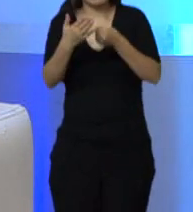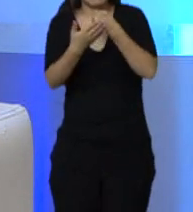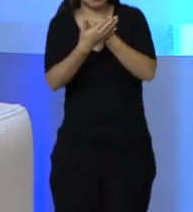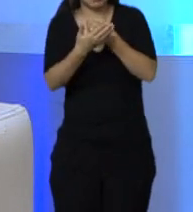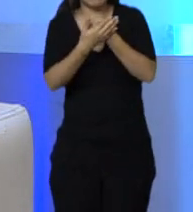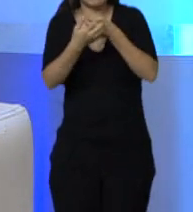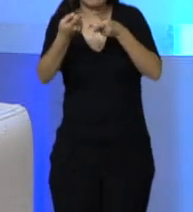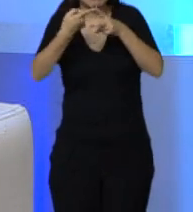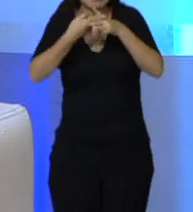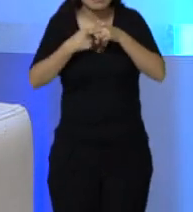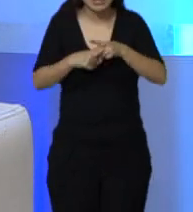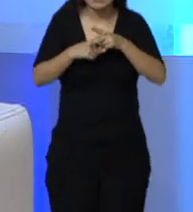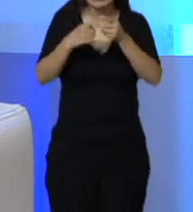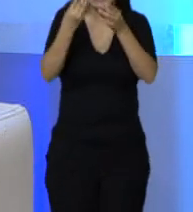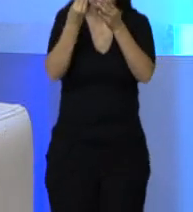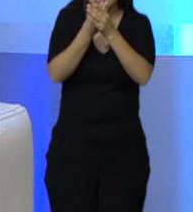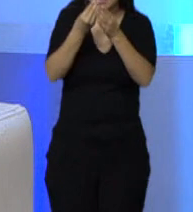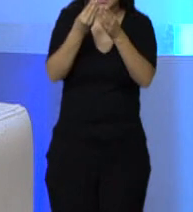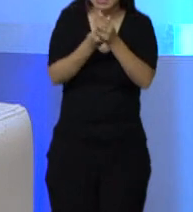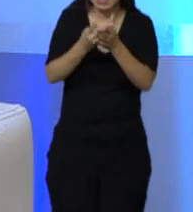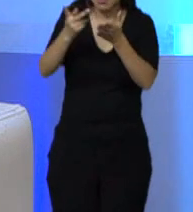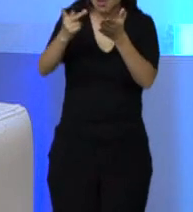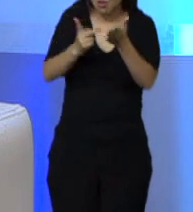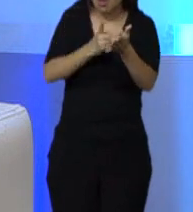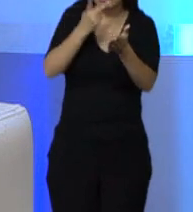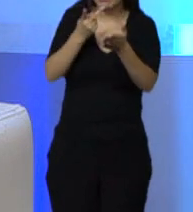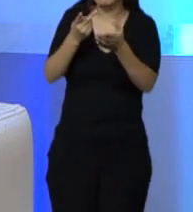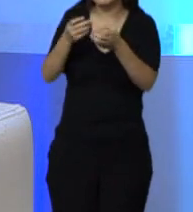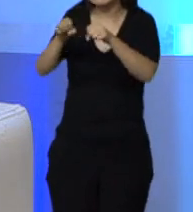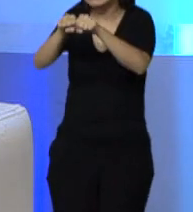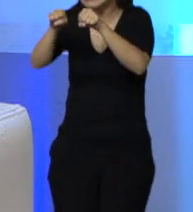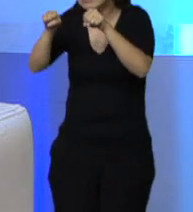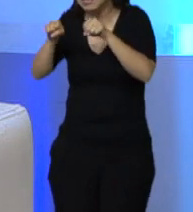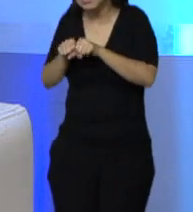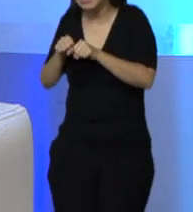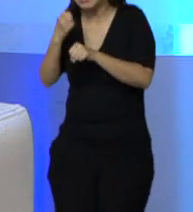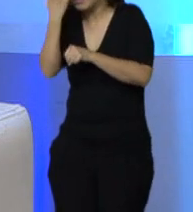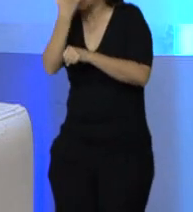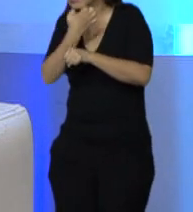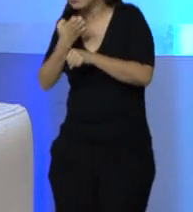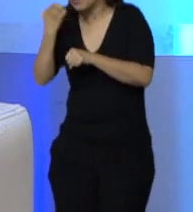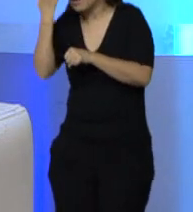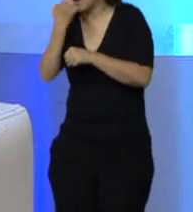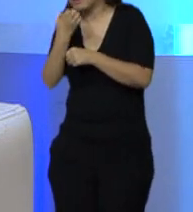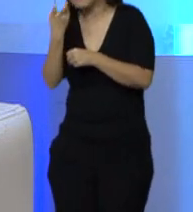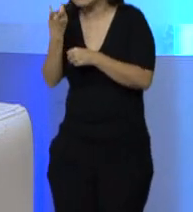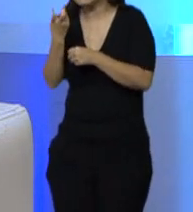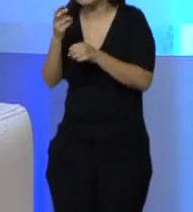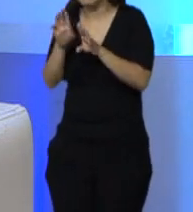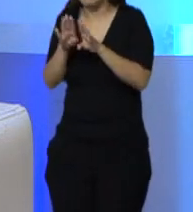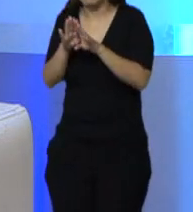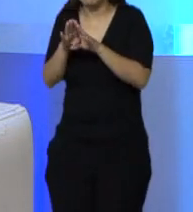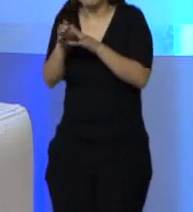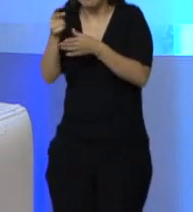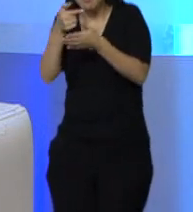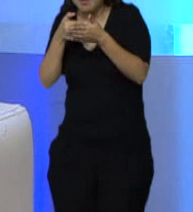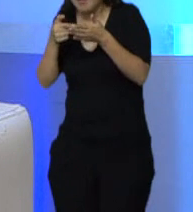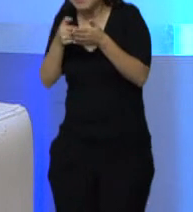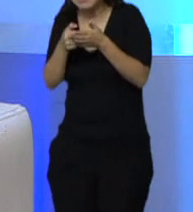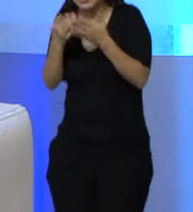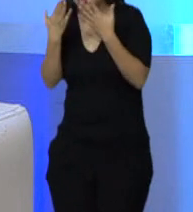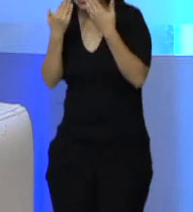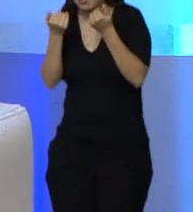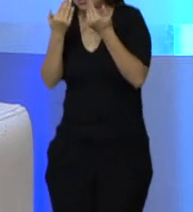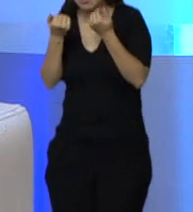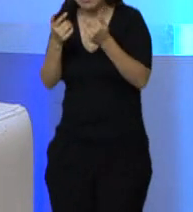tiempo de que bueno regreses a las aulas entonces te vas a encontrar con que no a ver lugar los grupos de hecho ya